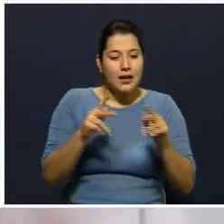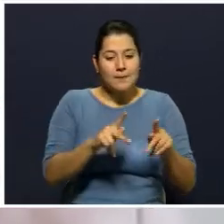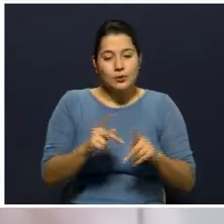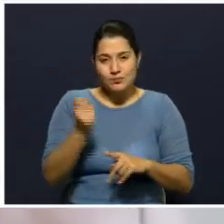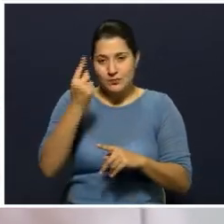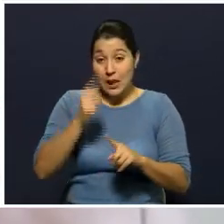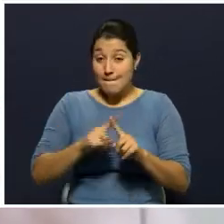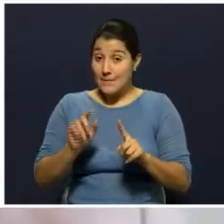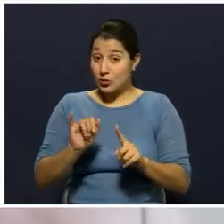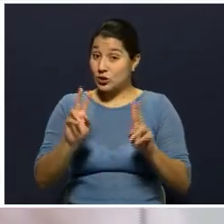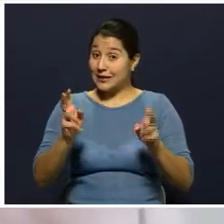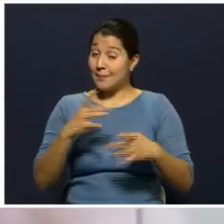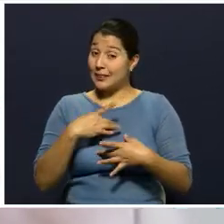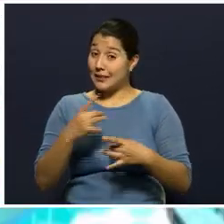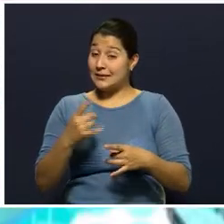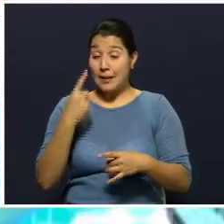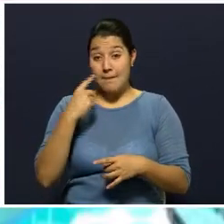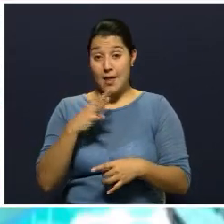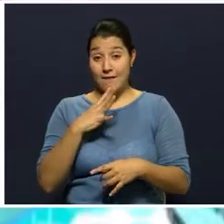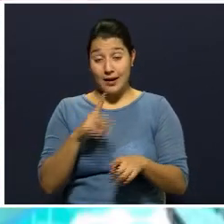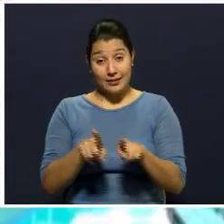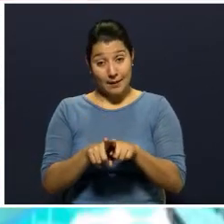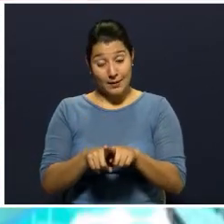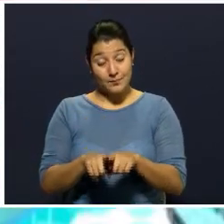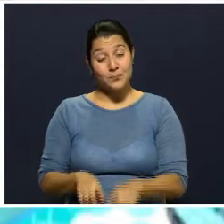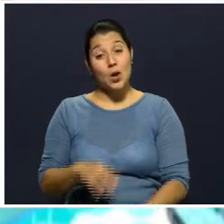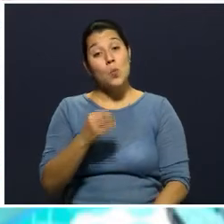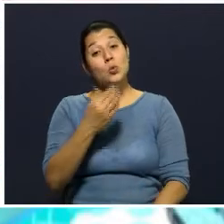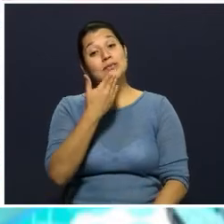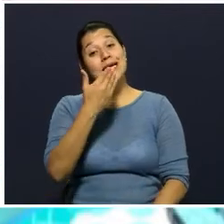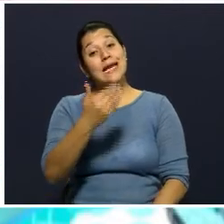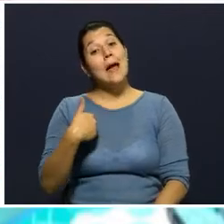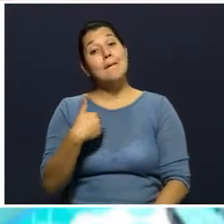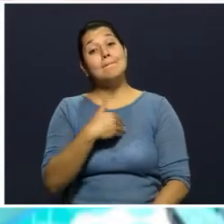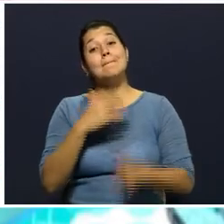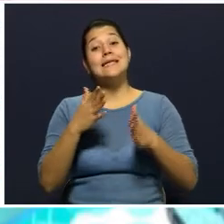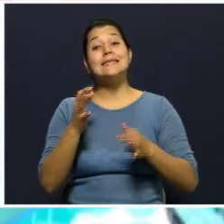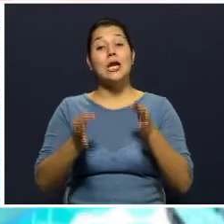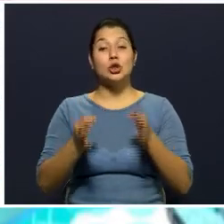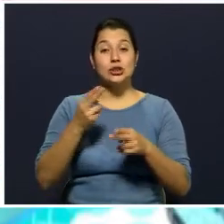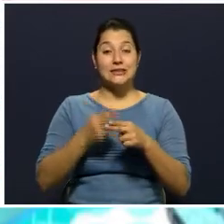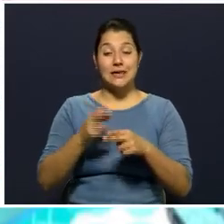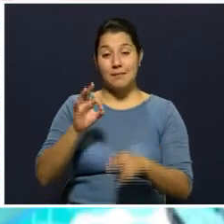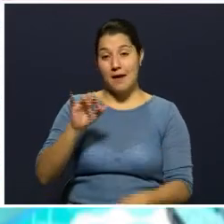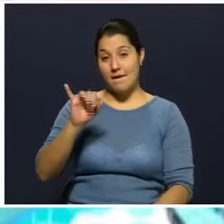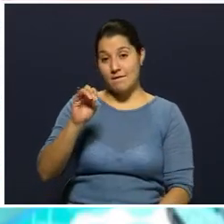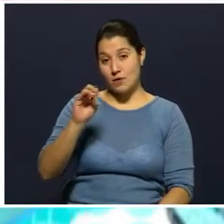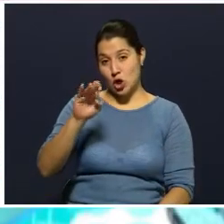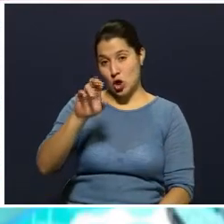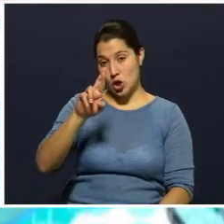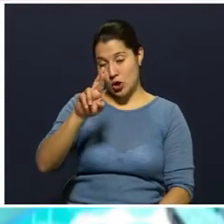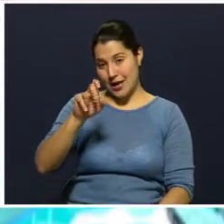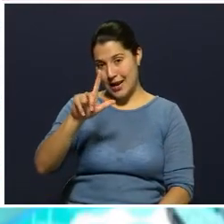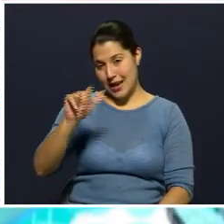tema interesantísimo para conversar también. Muchísimas gracias a la ministra de Justicia, Fiorella Salazar